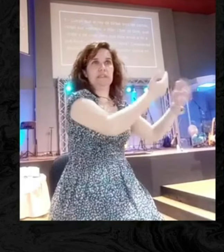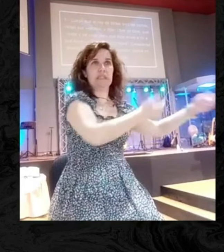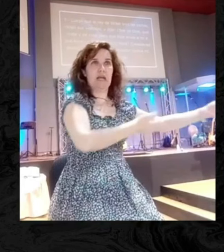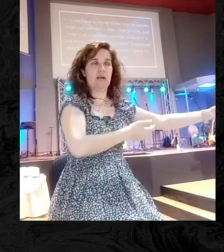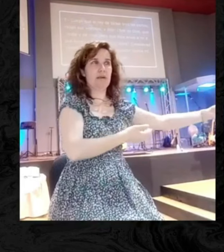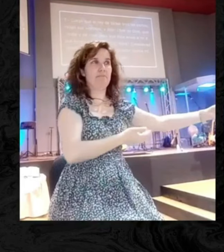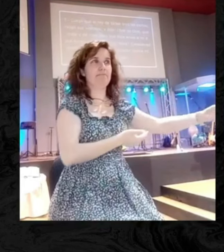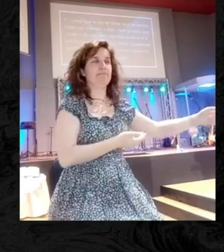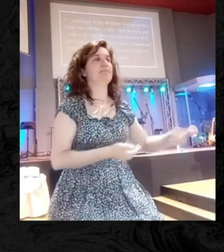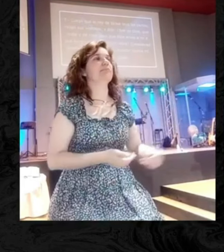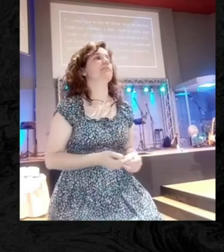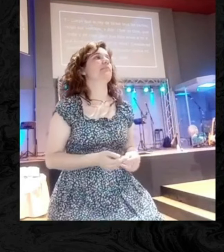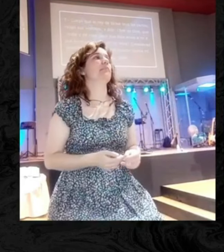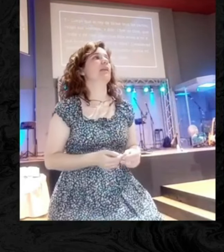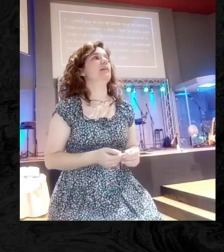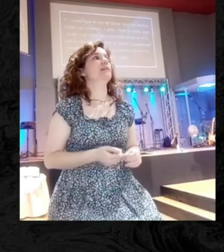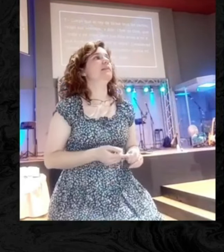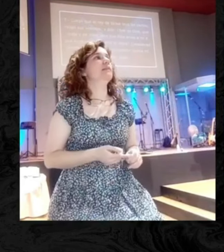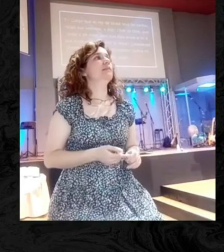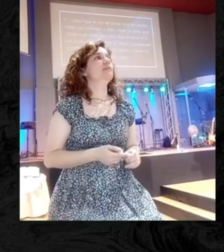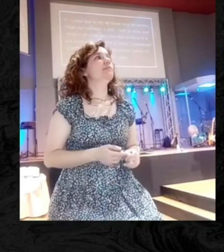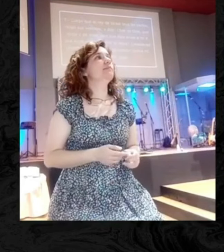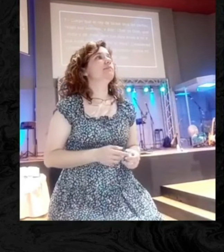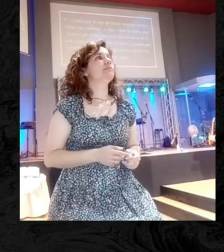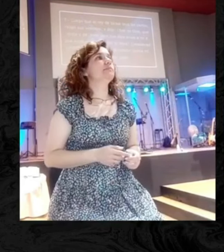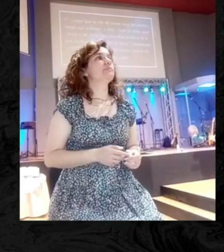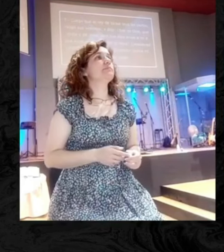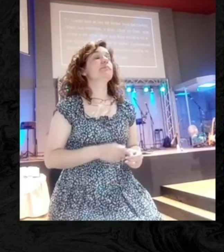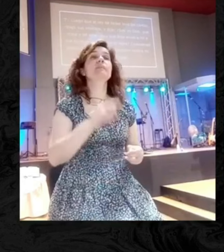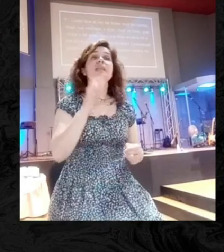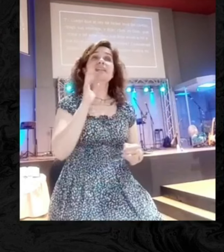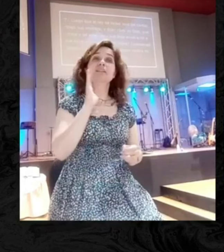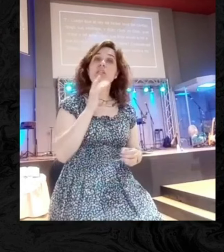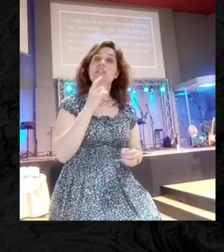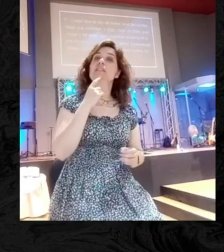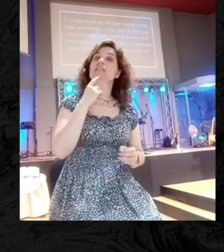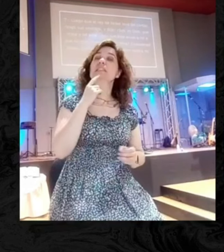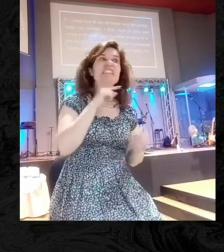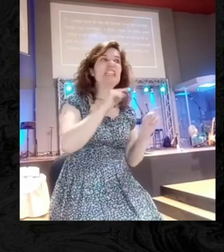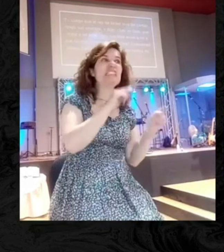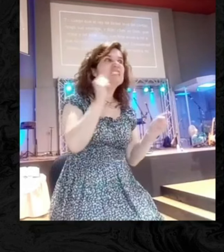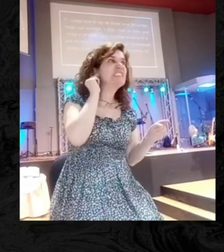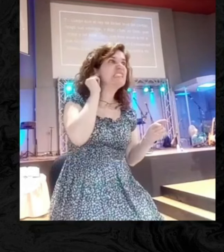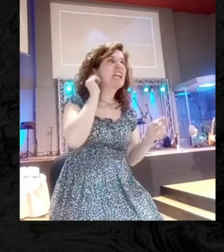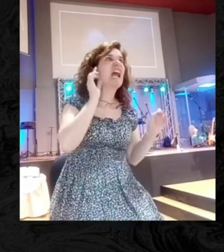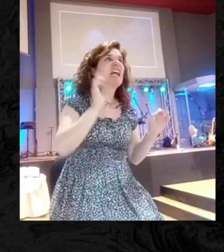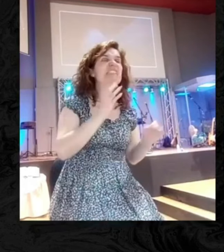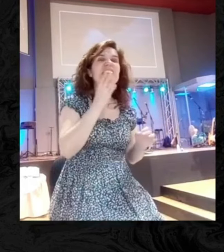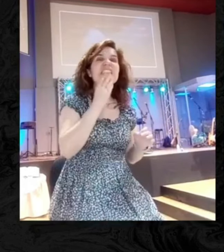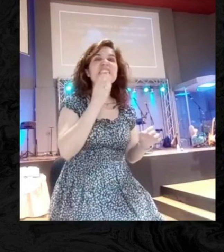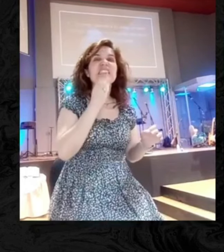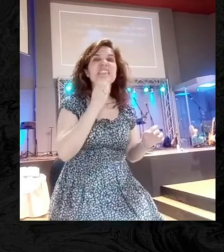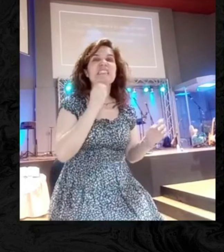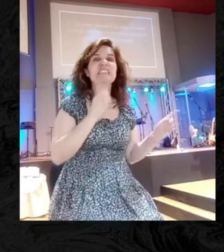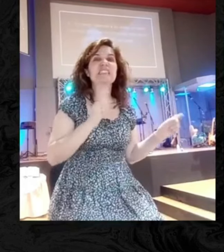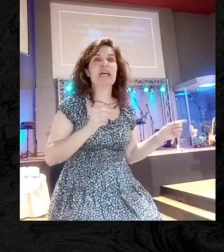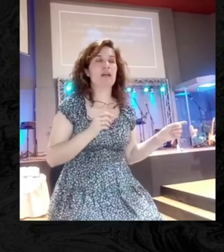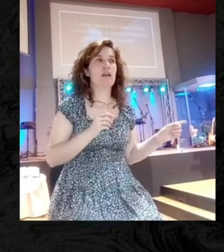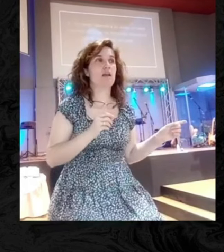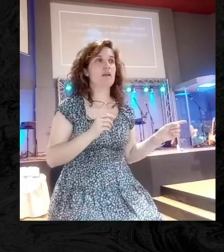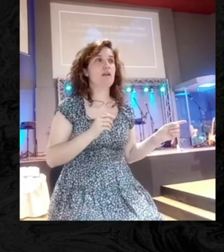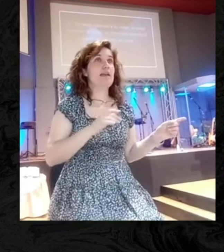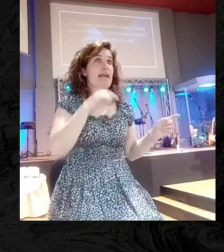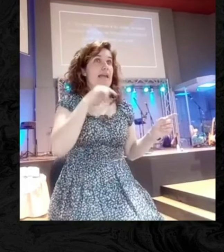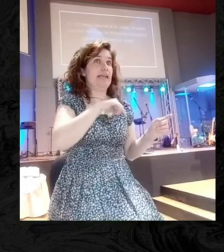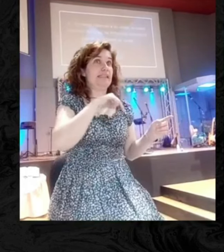esto y esto me ha dicho esta chica y le dice Y es de Israel porque claro Israel Aunque en este